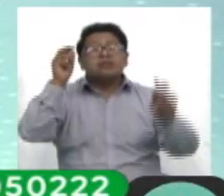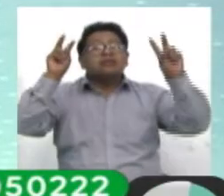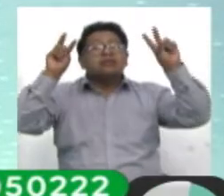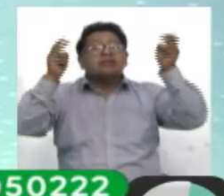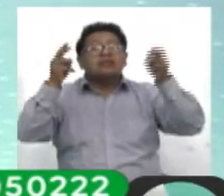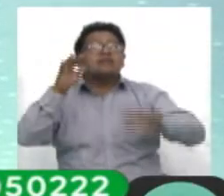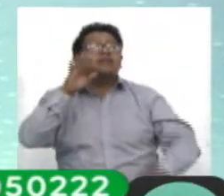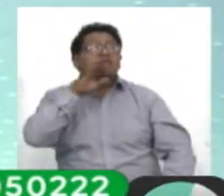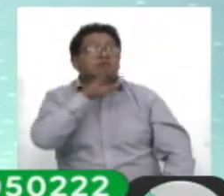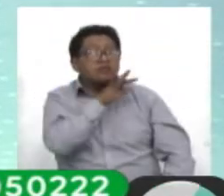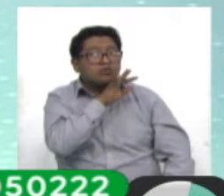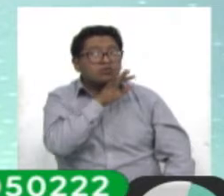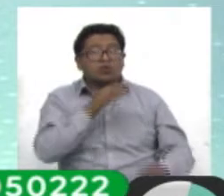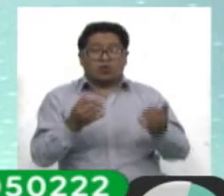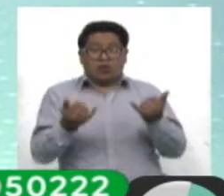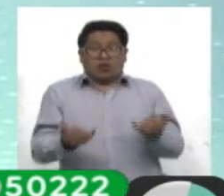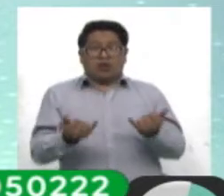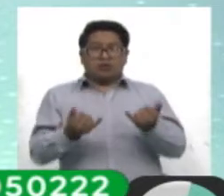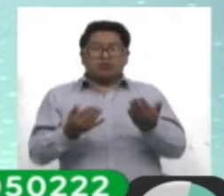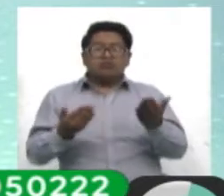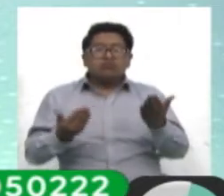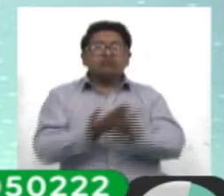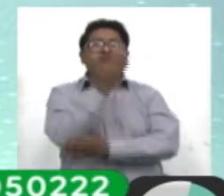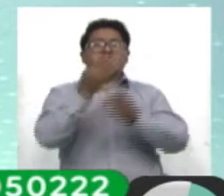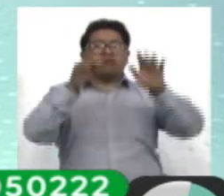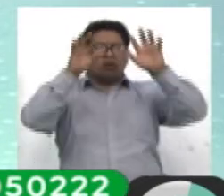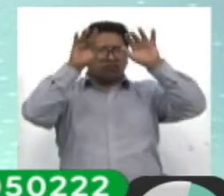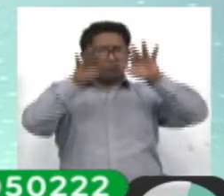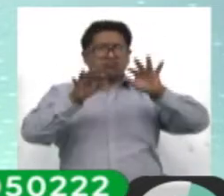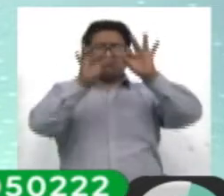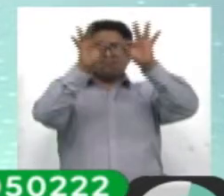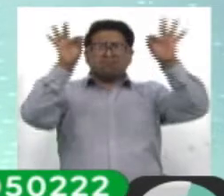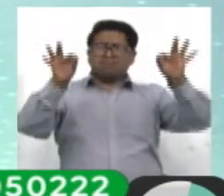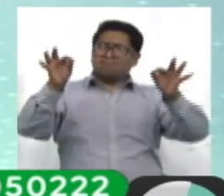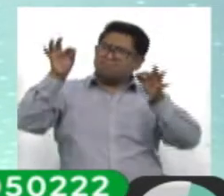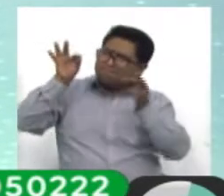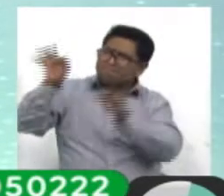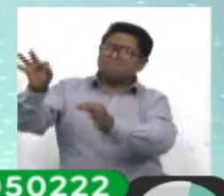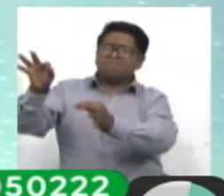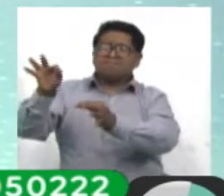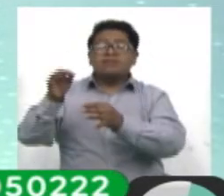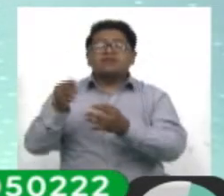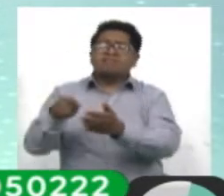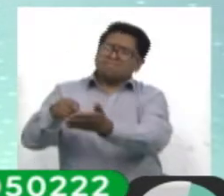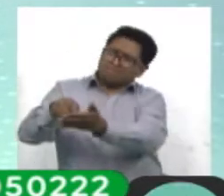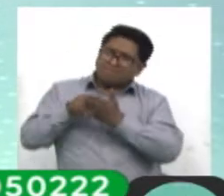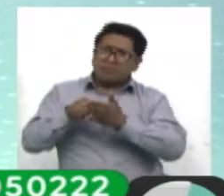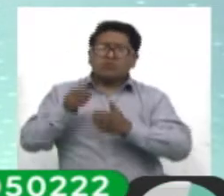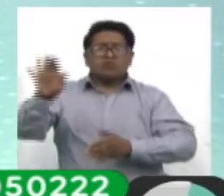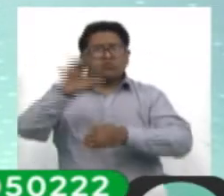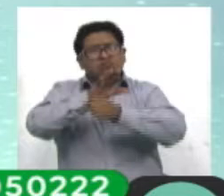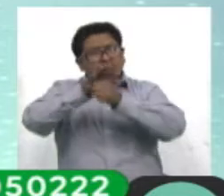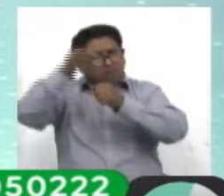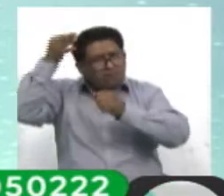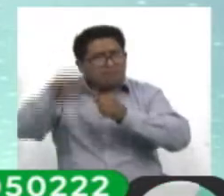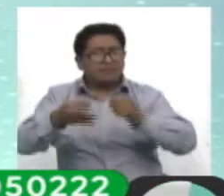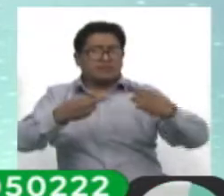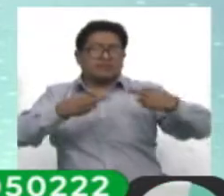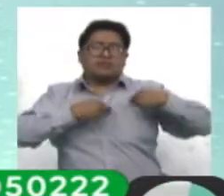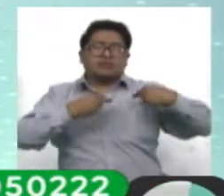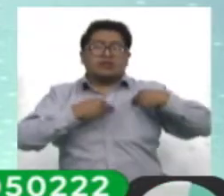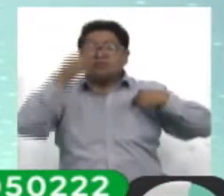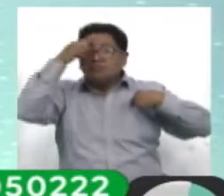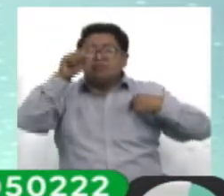de la basura, nuevamente presentan un memorándum ante la fiscalía donde le exigen a la autoridad a que cumpla con sus obligaciones en